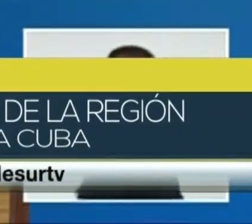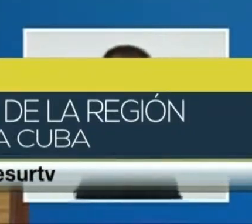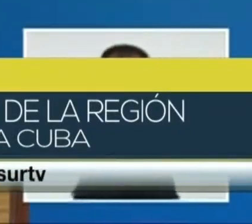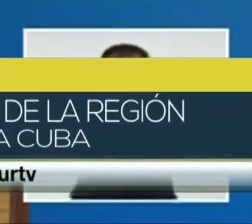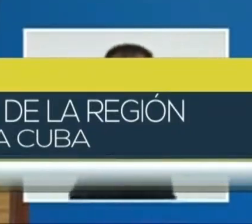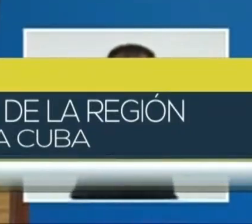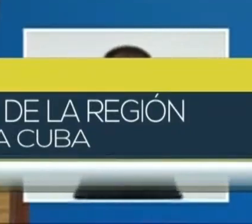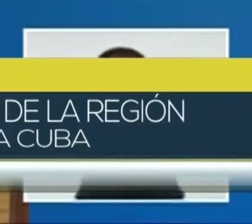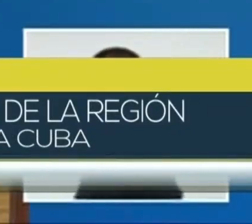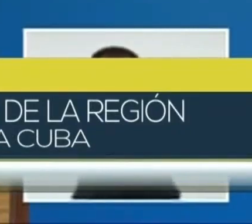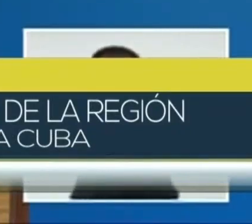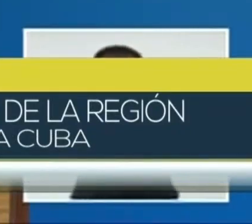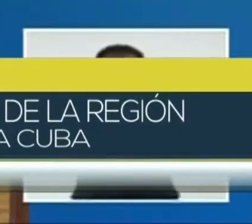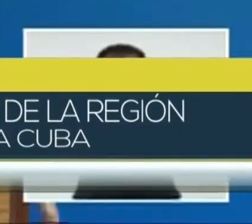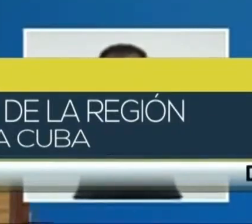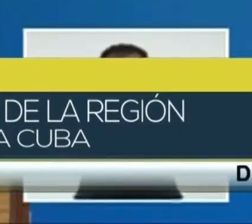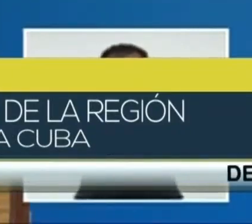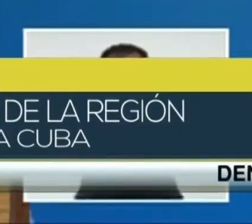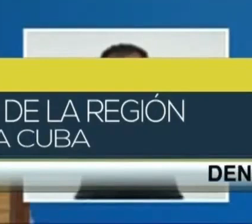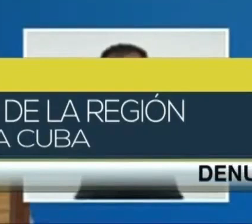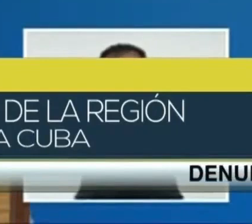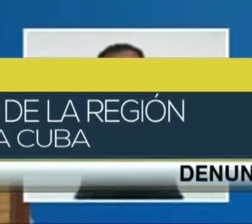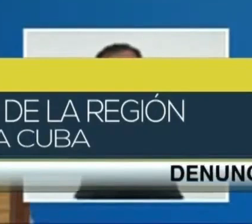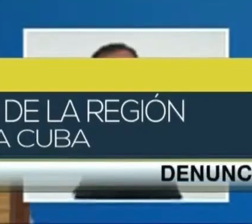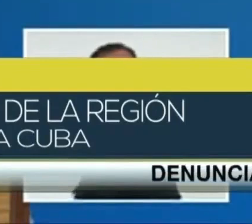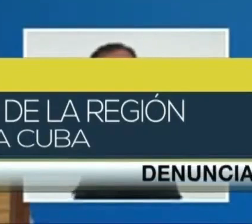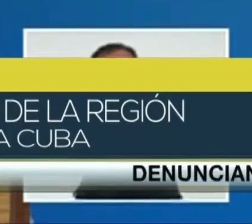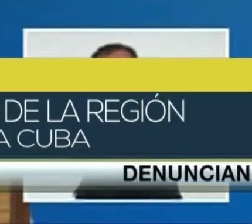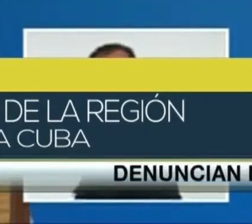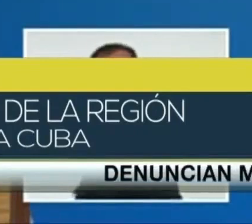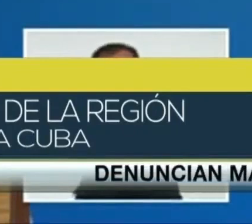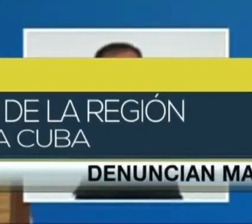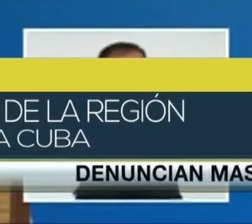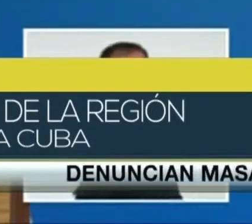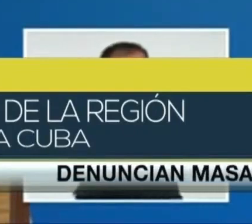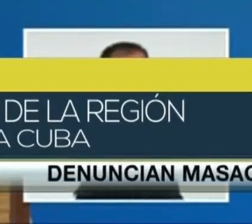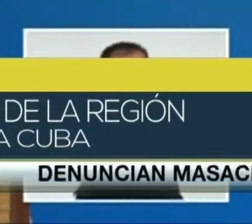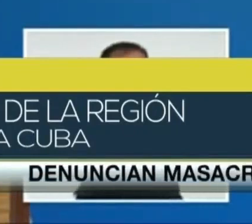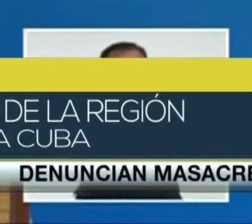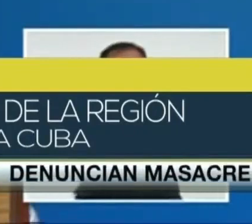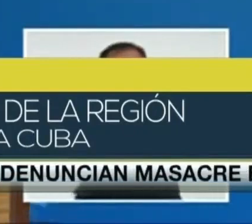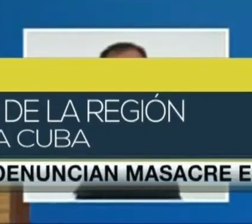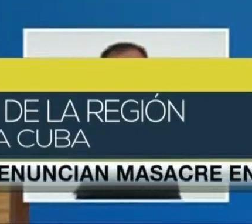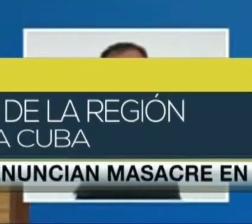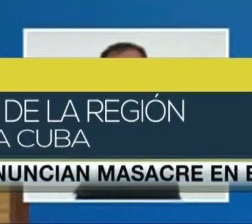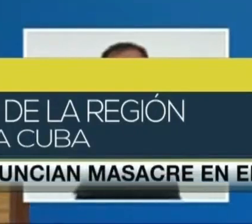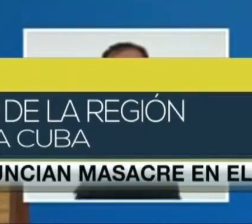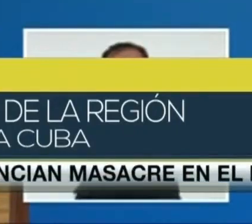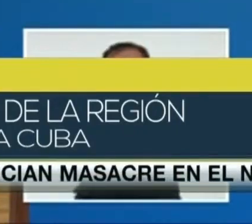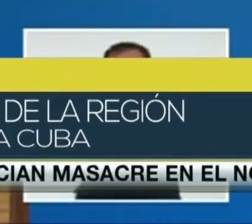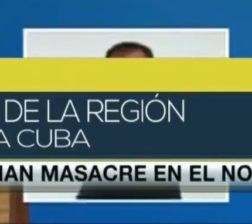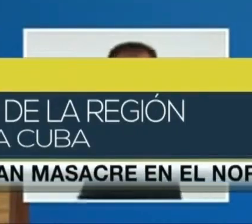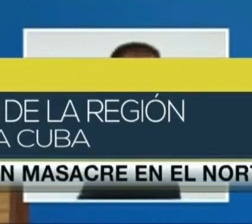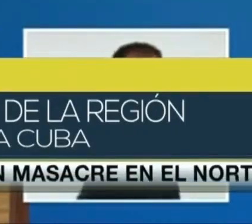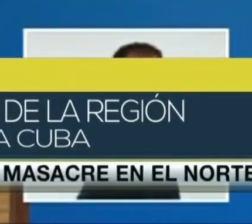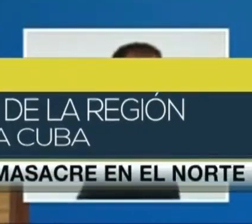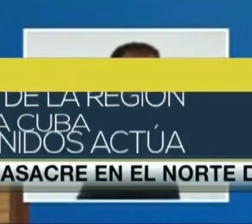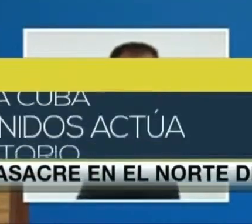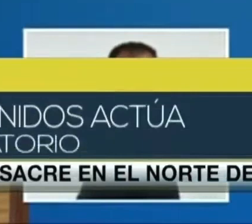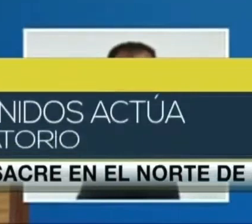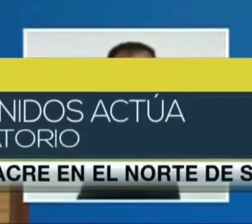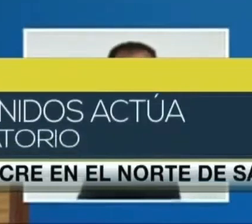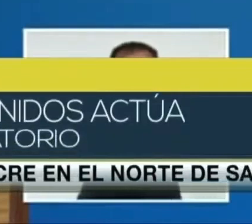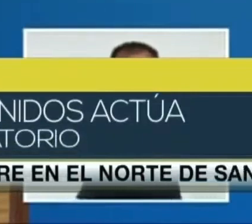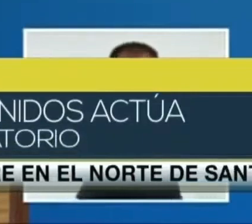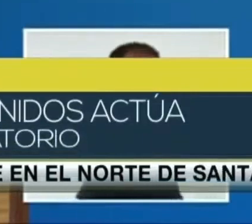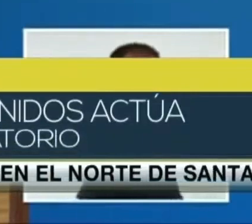la zona contigua, lo que se llama la zona contigua reconocida por el derecho internacional y el derecho